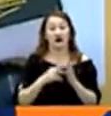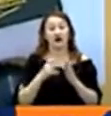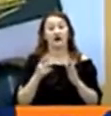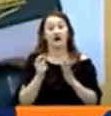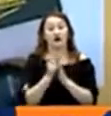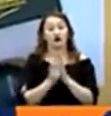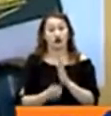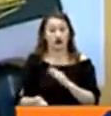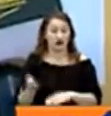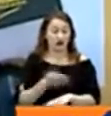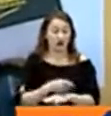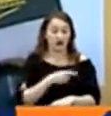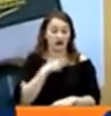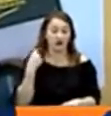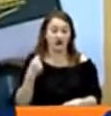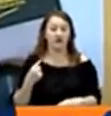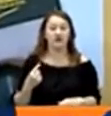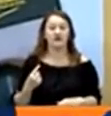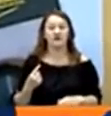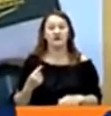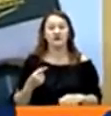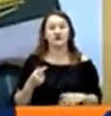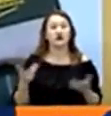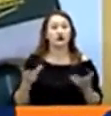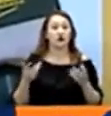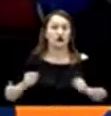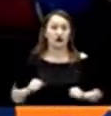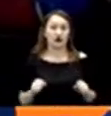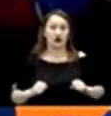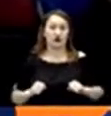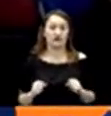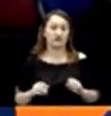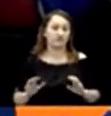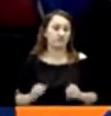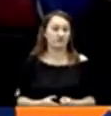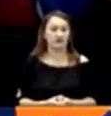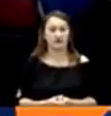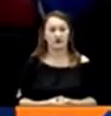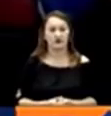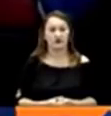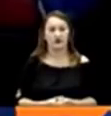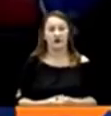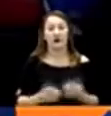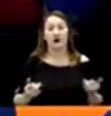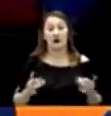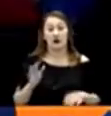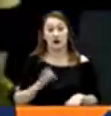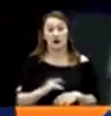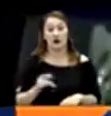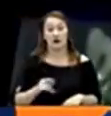acá. Recuperarlos en Bogotá ante un gran equipo. Ahora Río Negro deberá recuperar los puntos